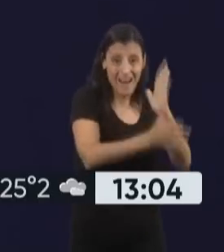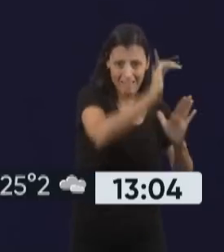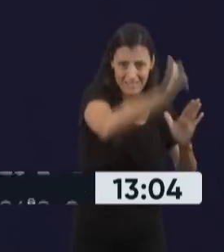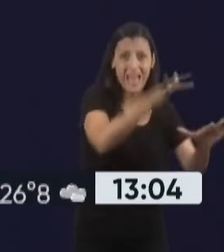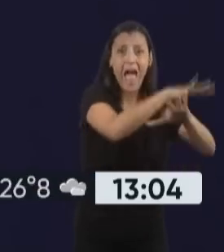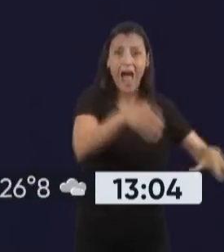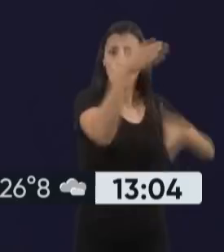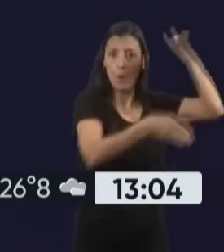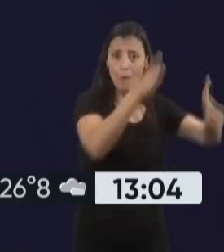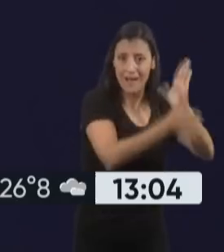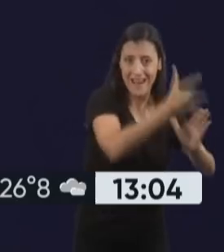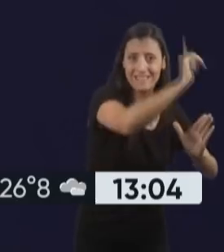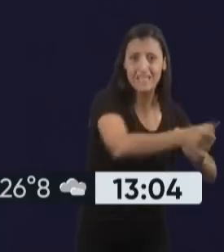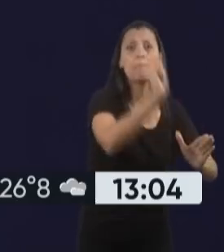es